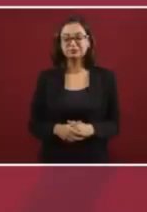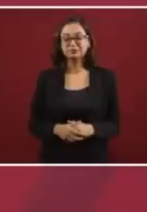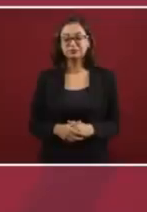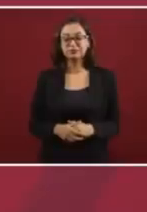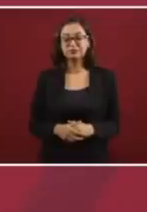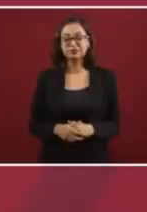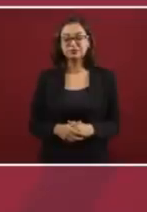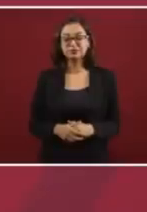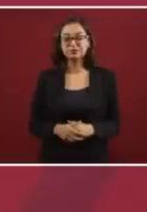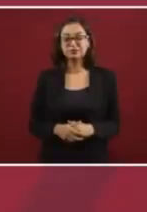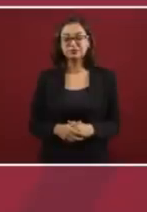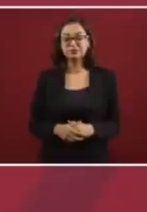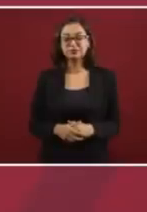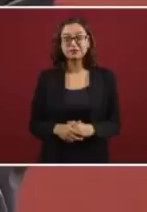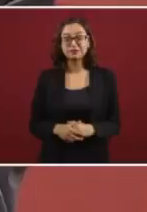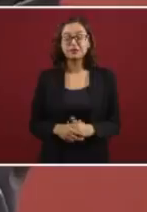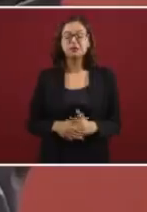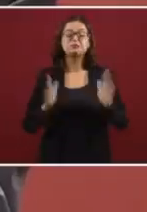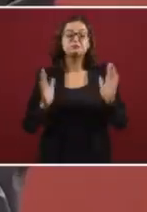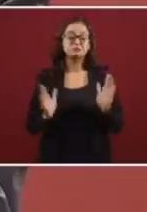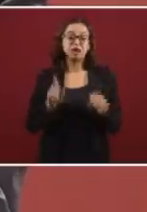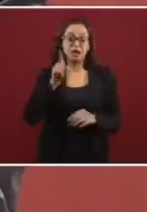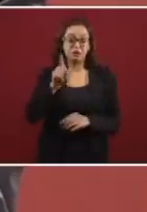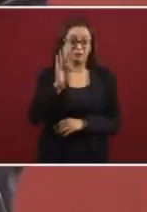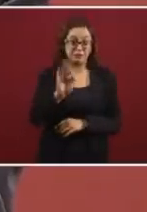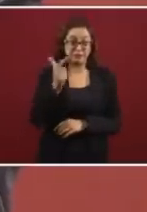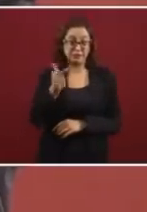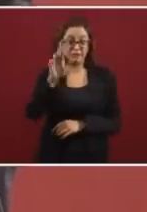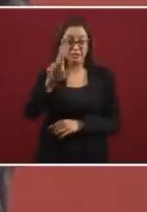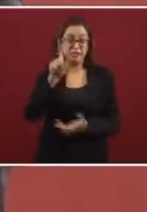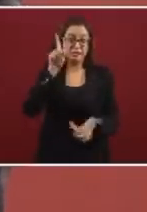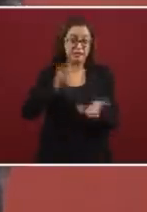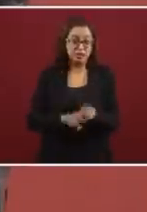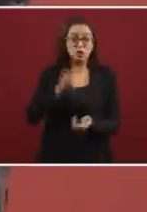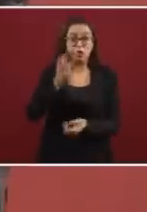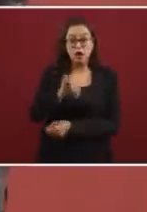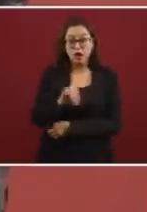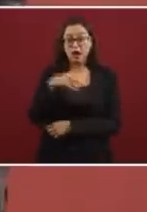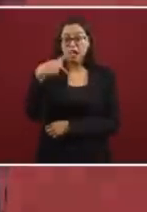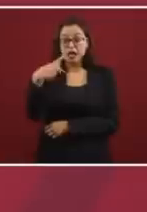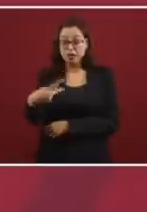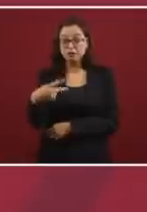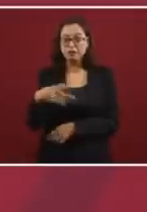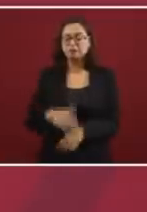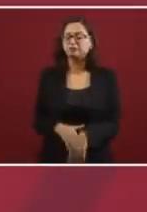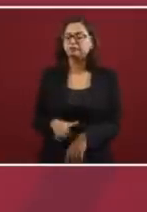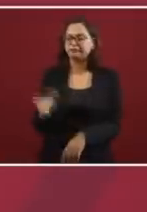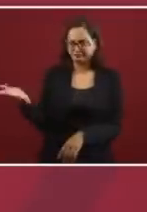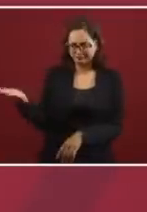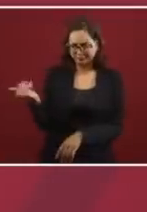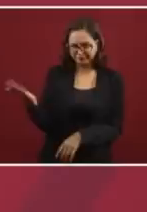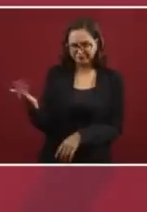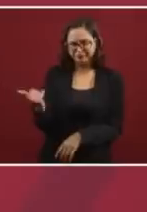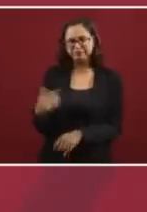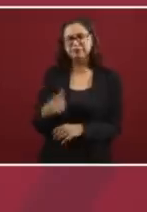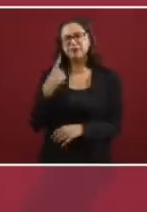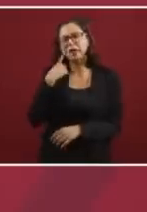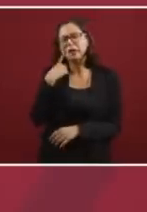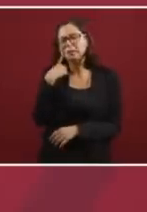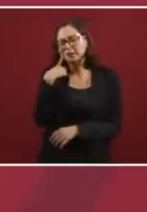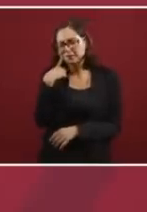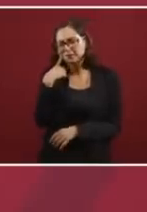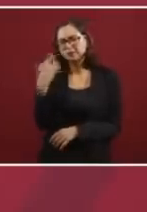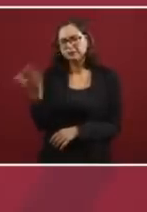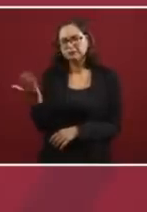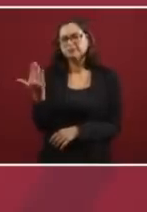el ministerio público llama al este implicado y tiene